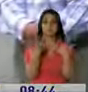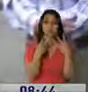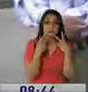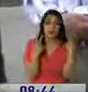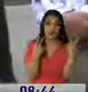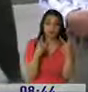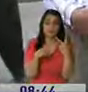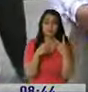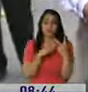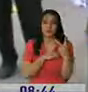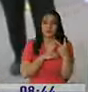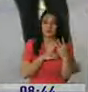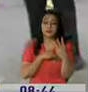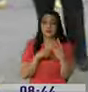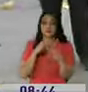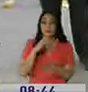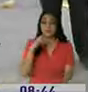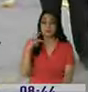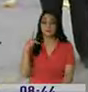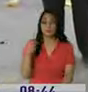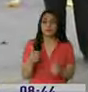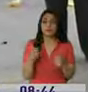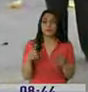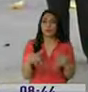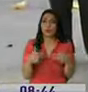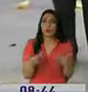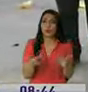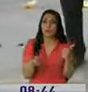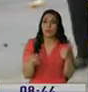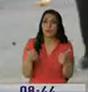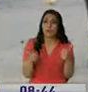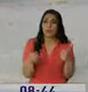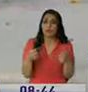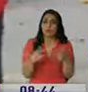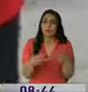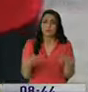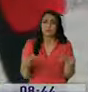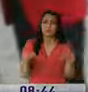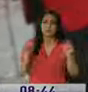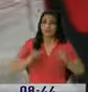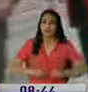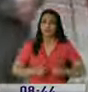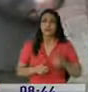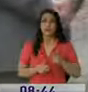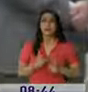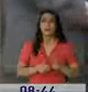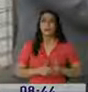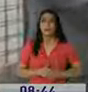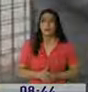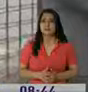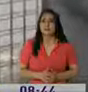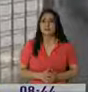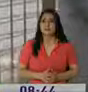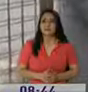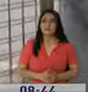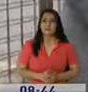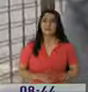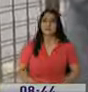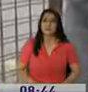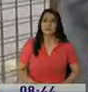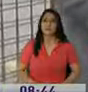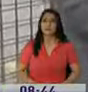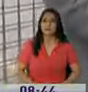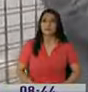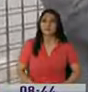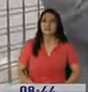es también del Consejo Provincial. ¿Cómo se están manejando ustedes para tratar de solucionar este problema que se ha originado acá en el sector de la Armenia 2? Bueno, al ser ya